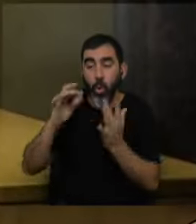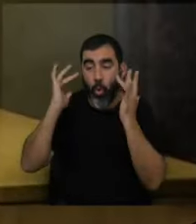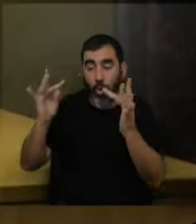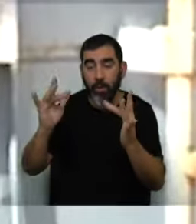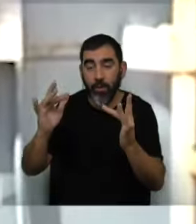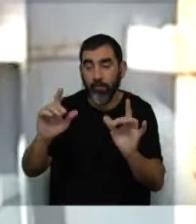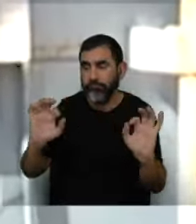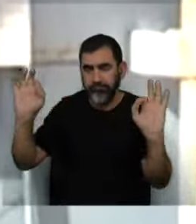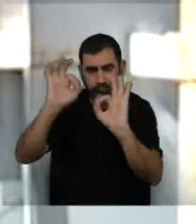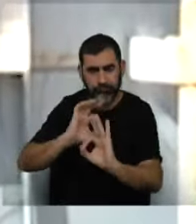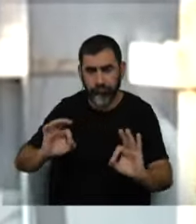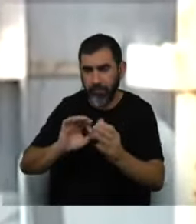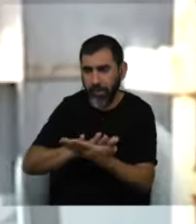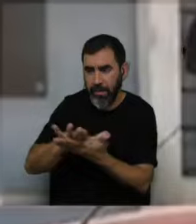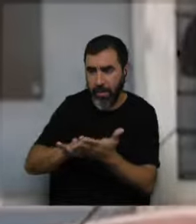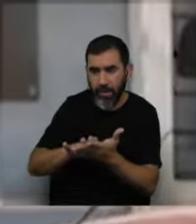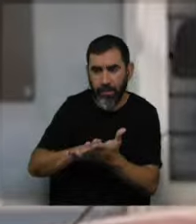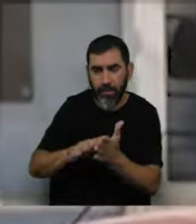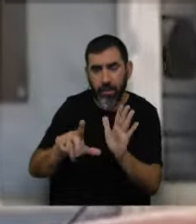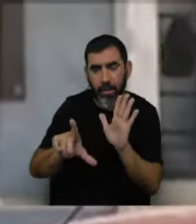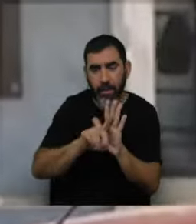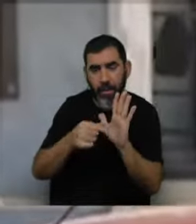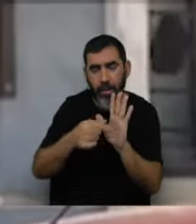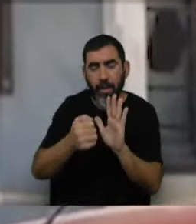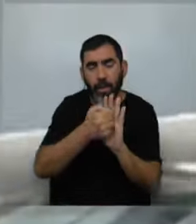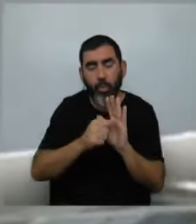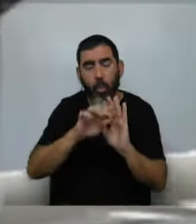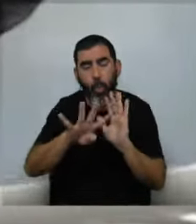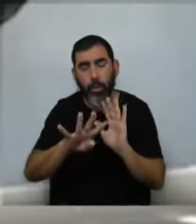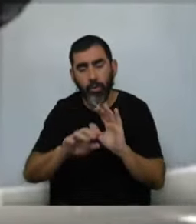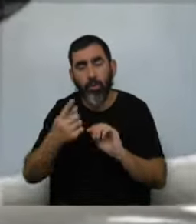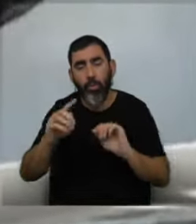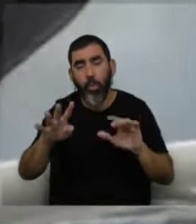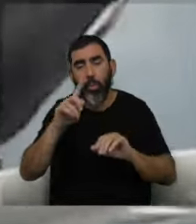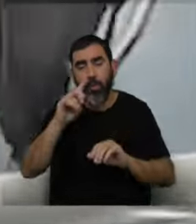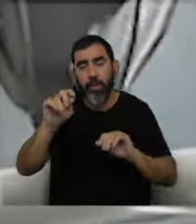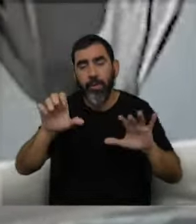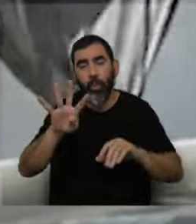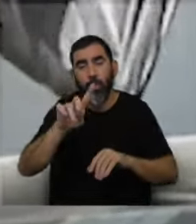referido no encuadra en ninguna de las previsiones del artículo 4 de la ley 196412